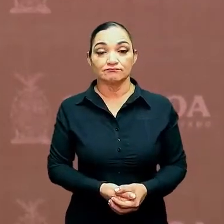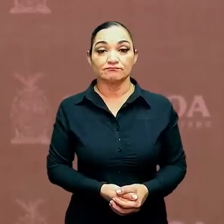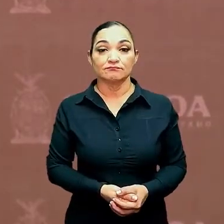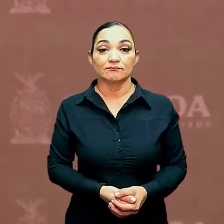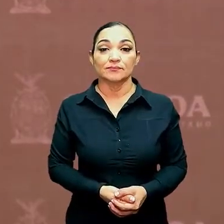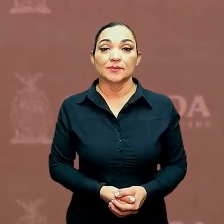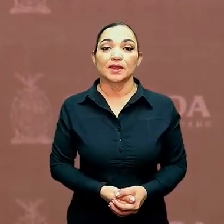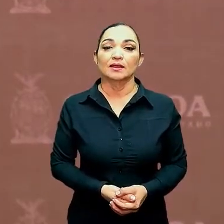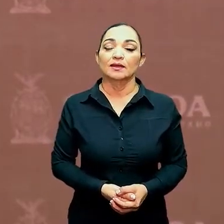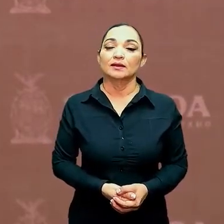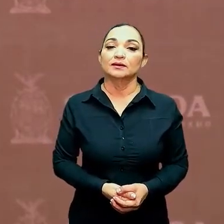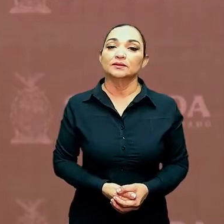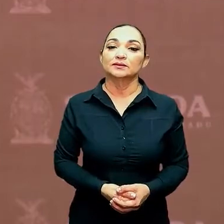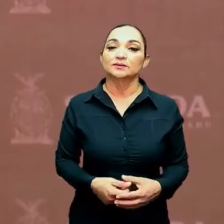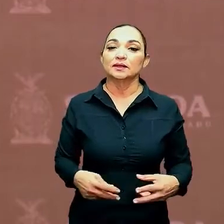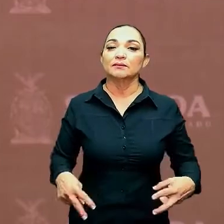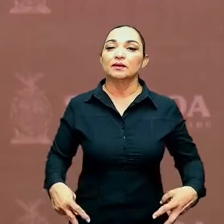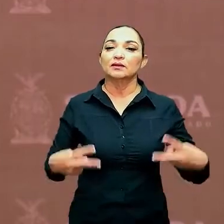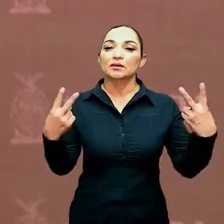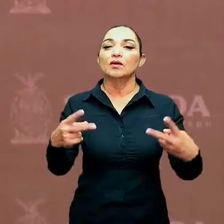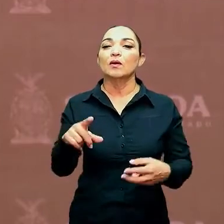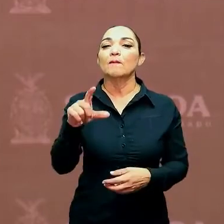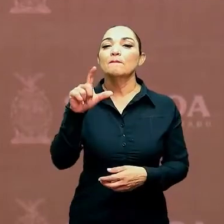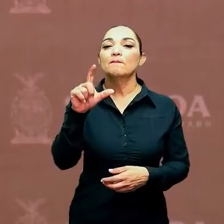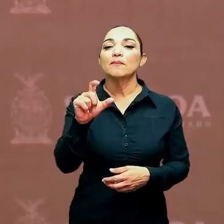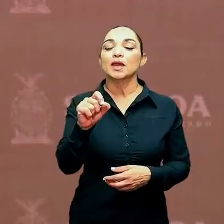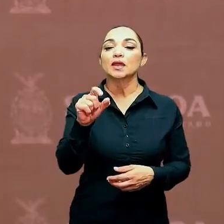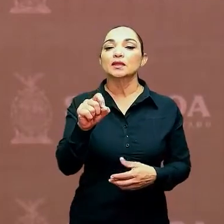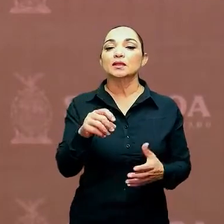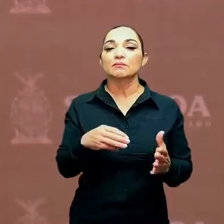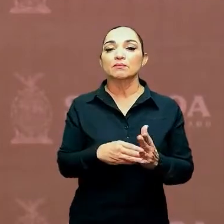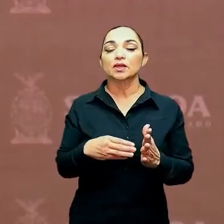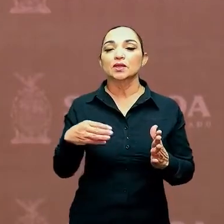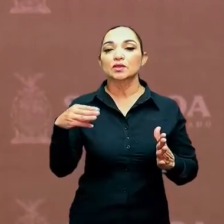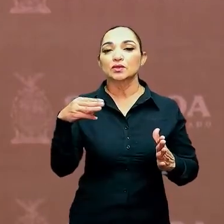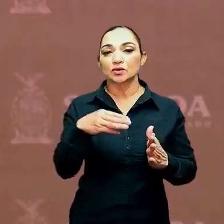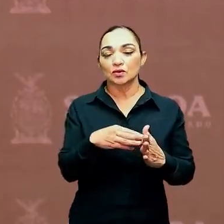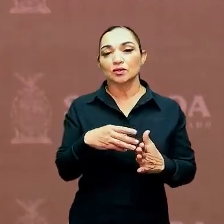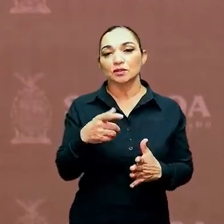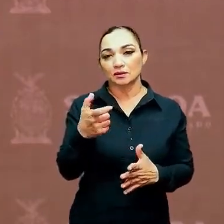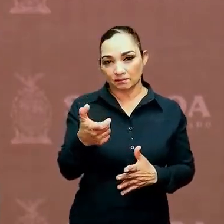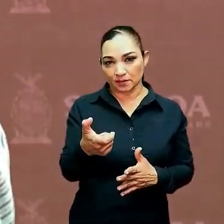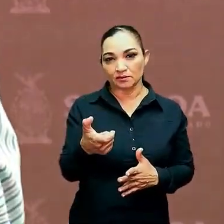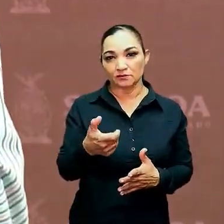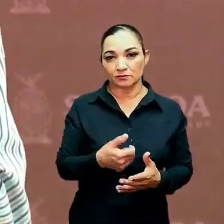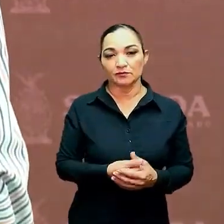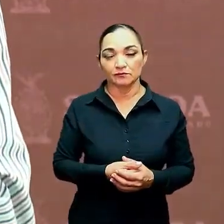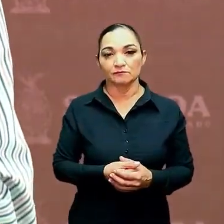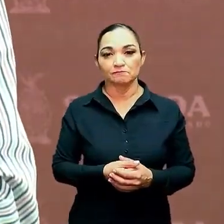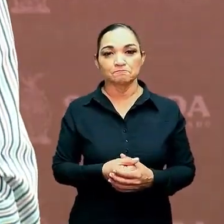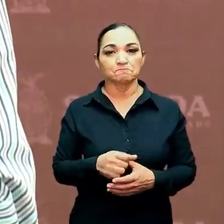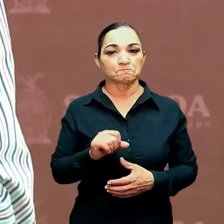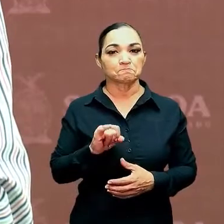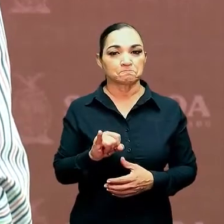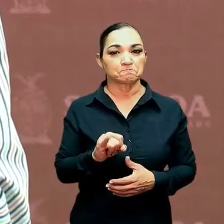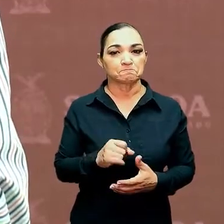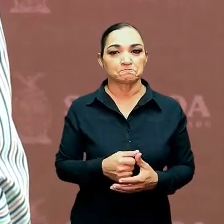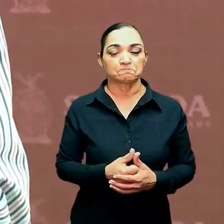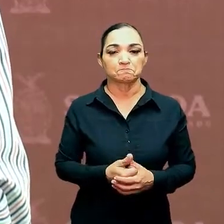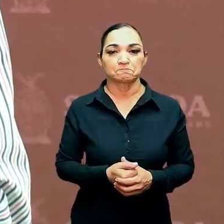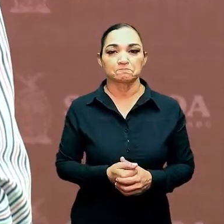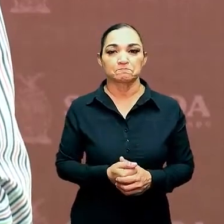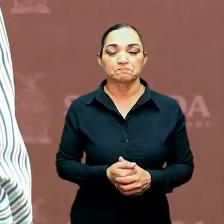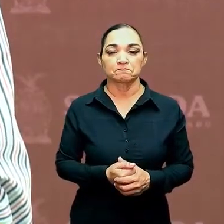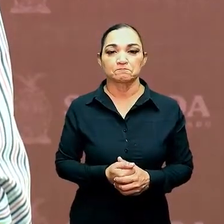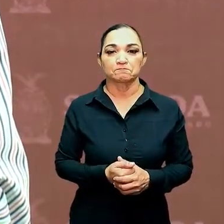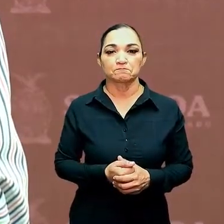Se subastó en 20, ¿en cuánto dijeron? 20 millones, dijo Quirino. Dio una relación de que se había subastado por medio de